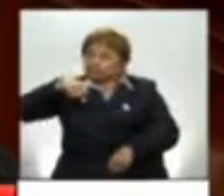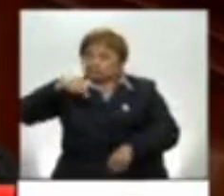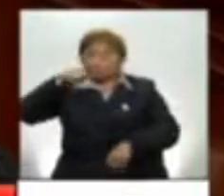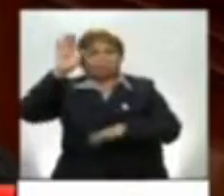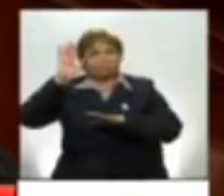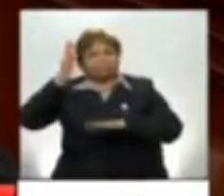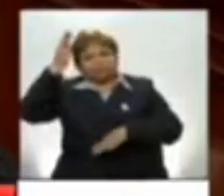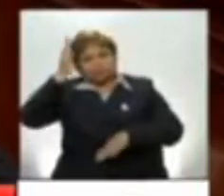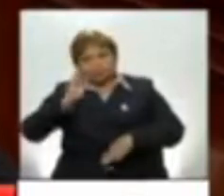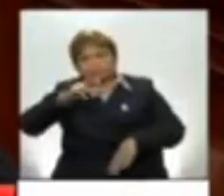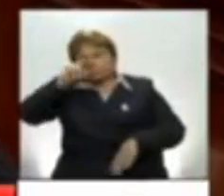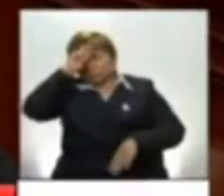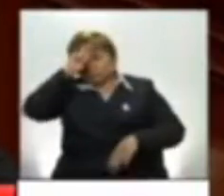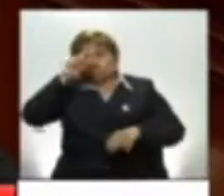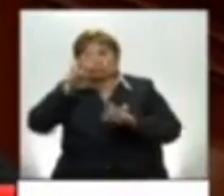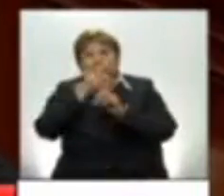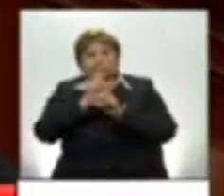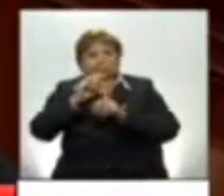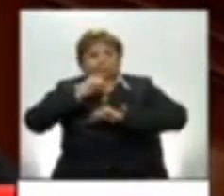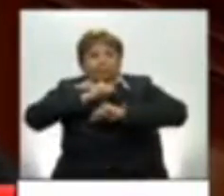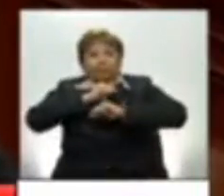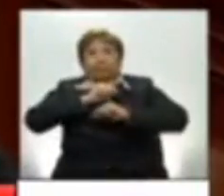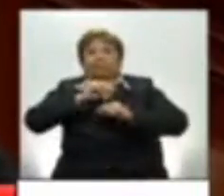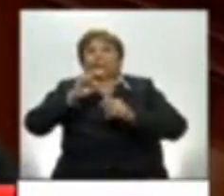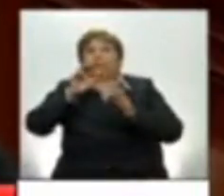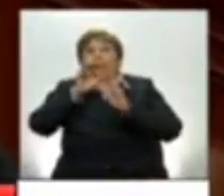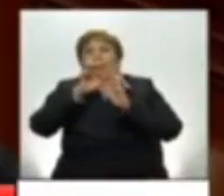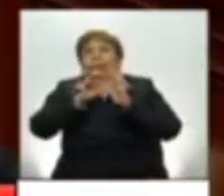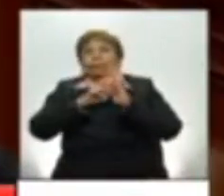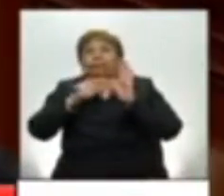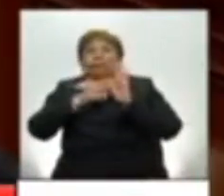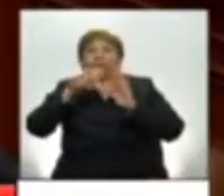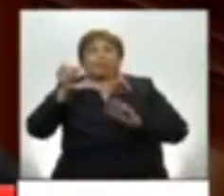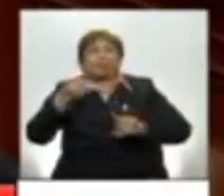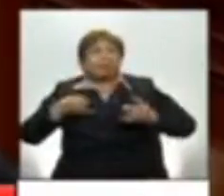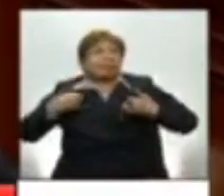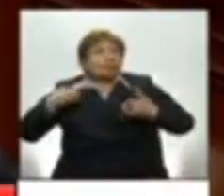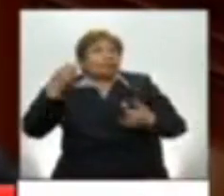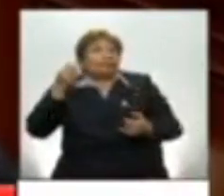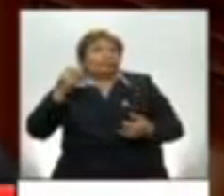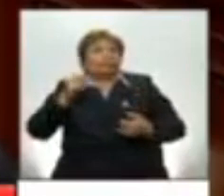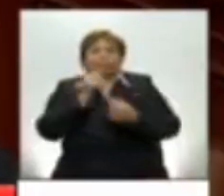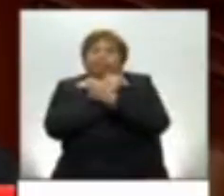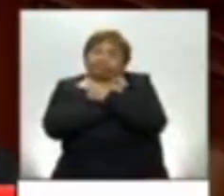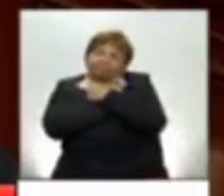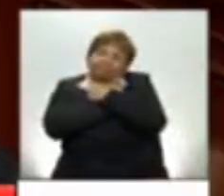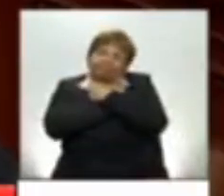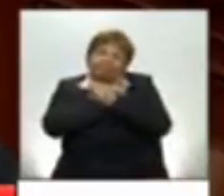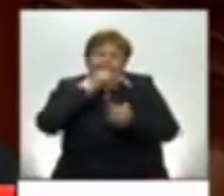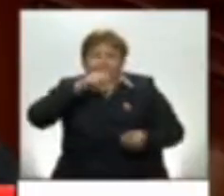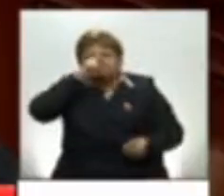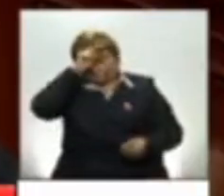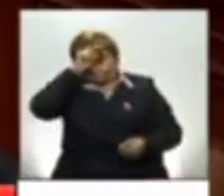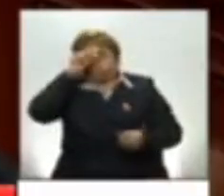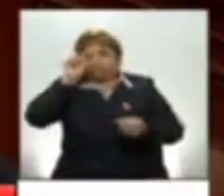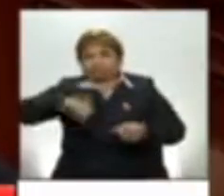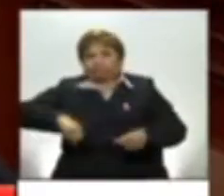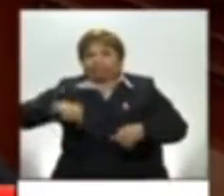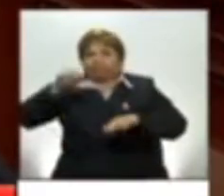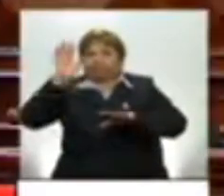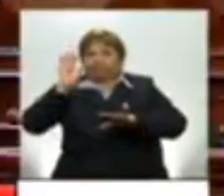patria, por la defensa de la Constitución, por los jóvenes del Perú, por amor a mi patria, sí,